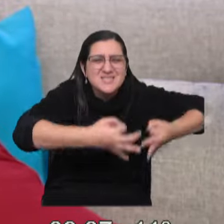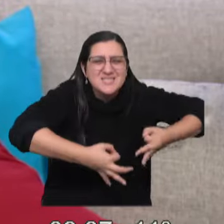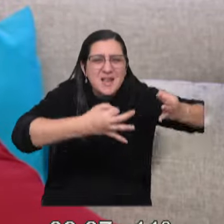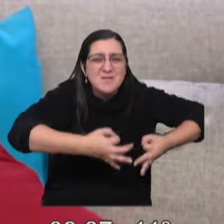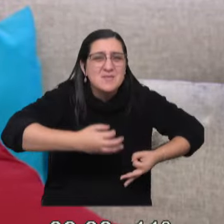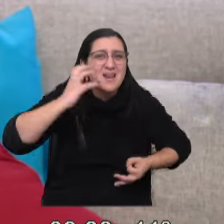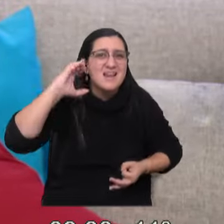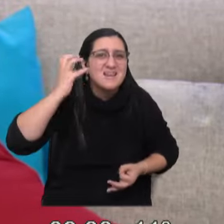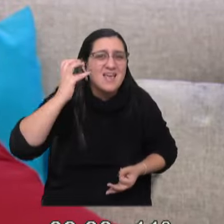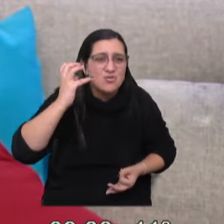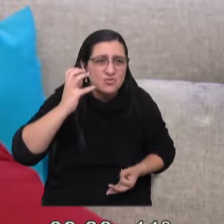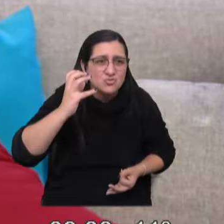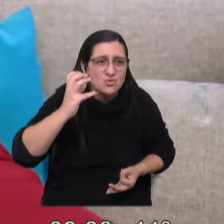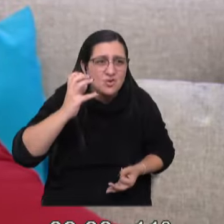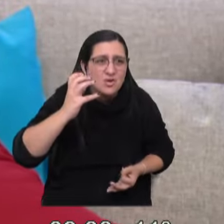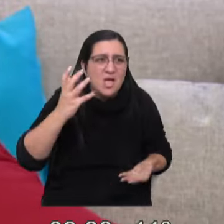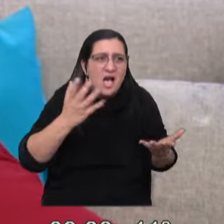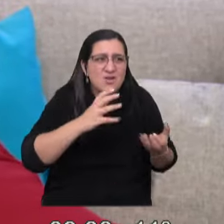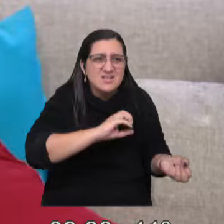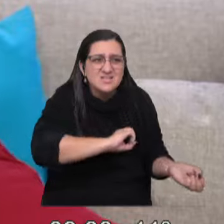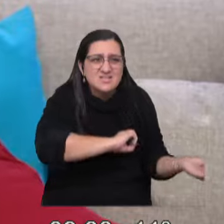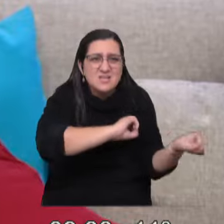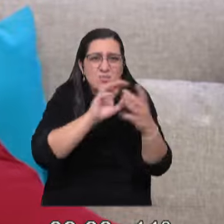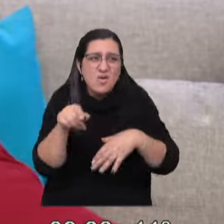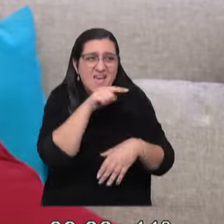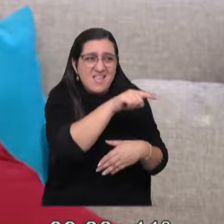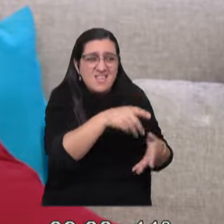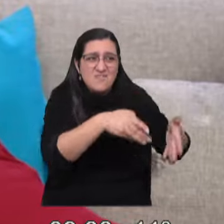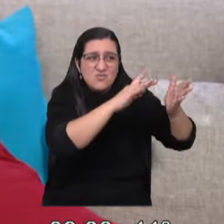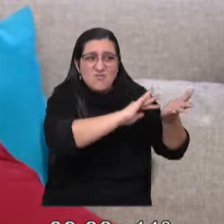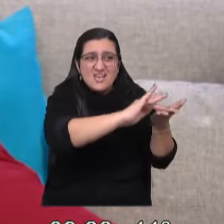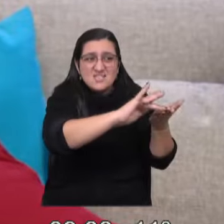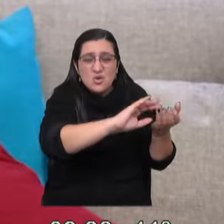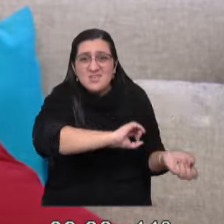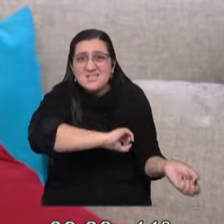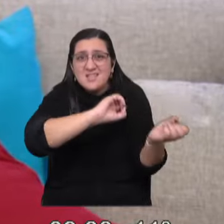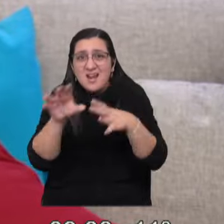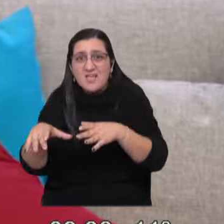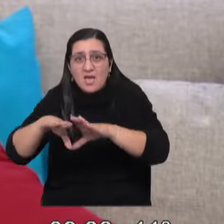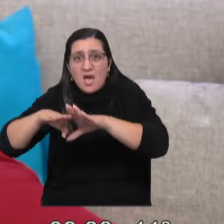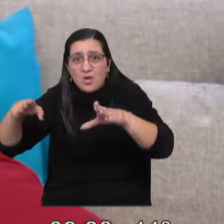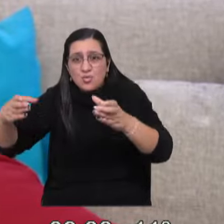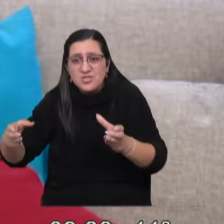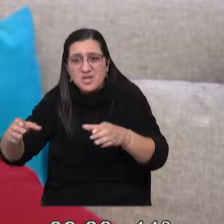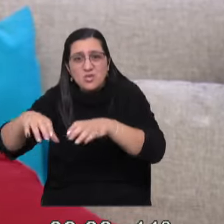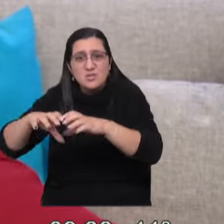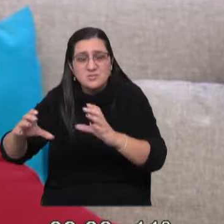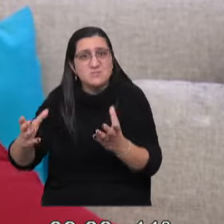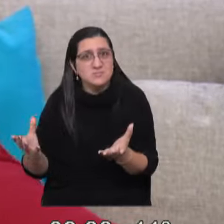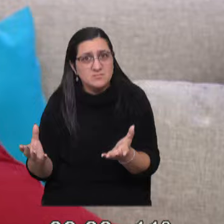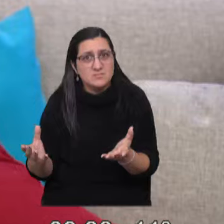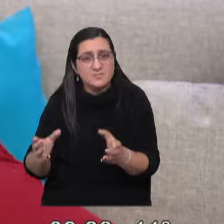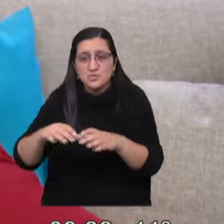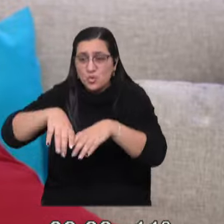albergar radios quede vacío y se traslade a contenedores están escuchando bien